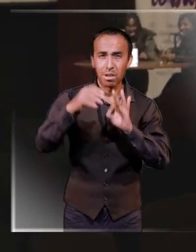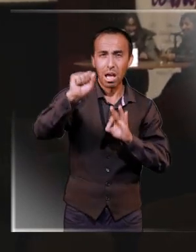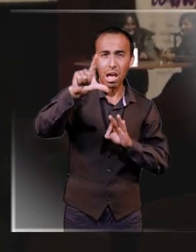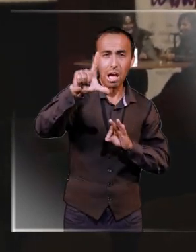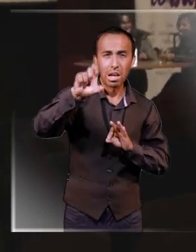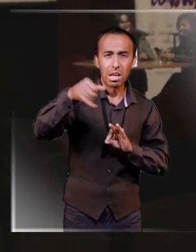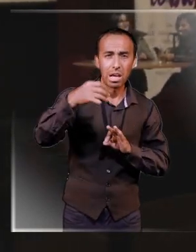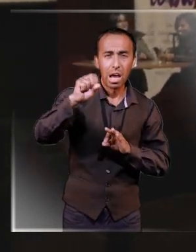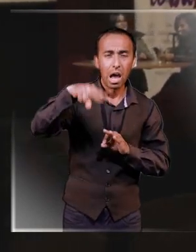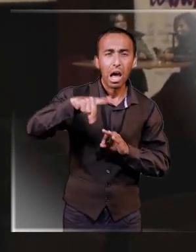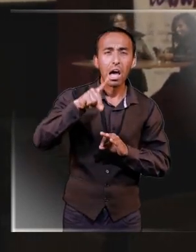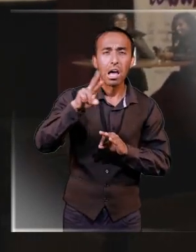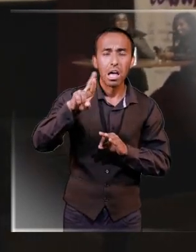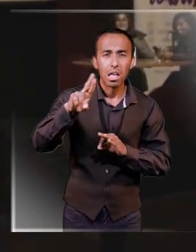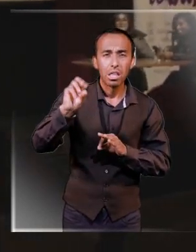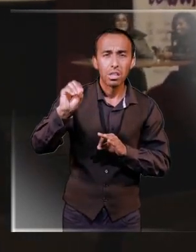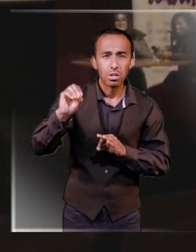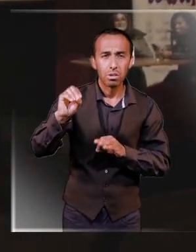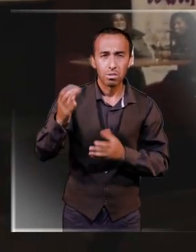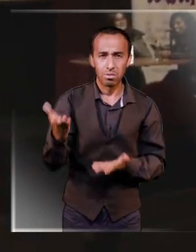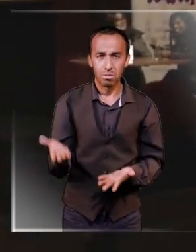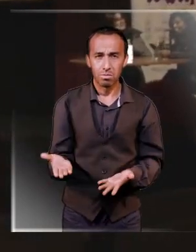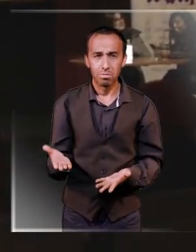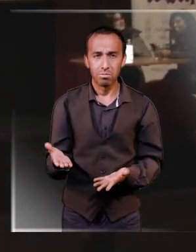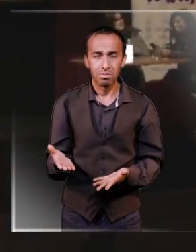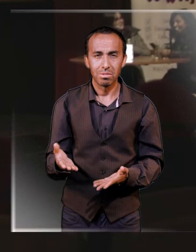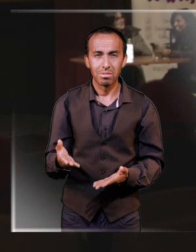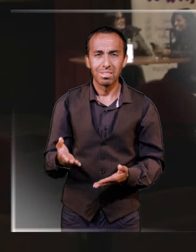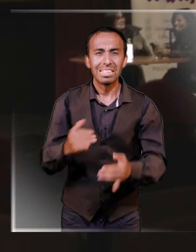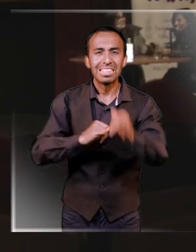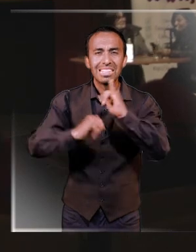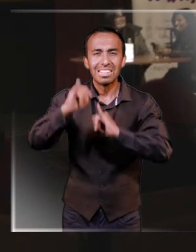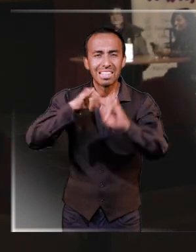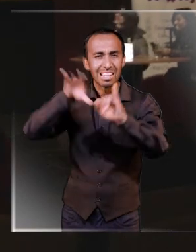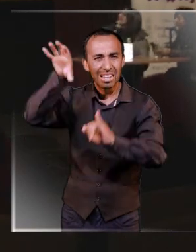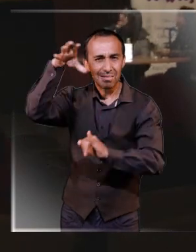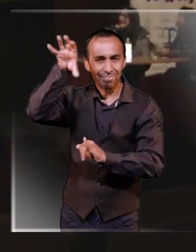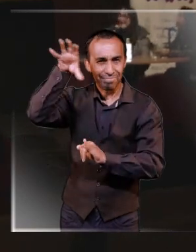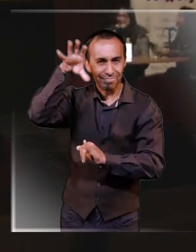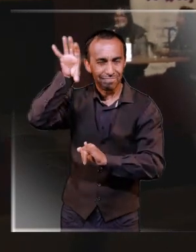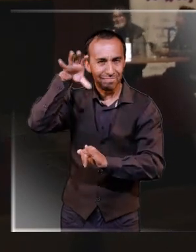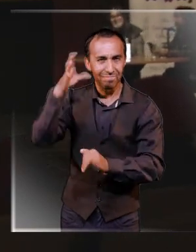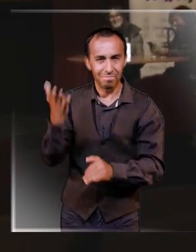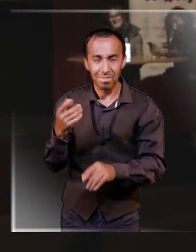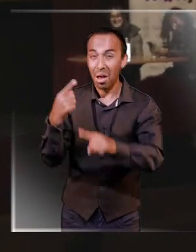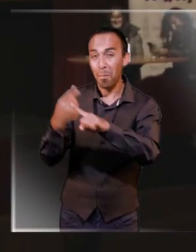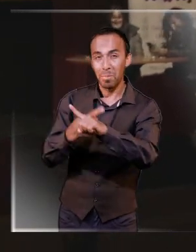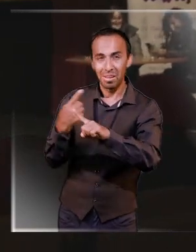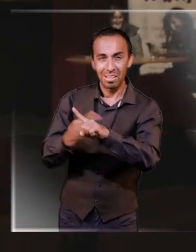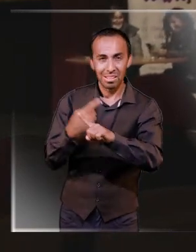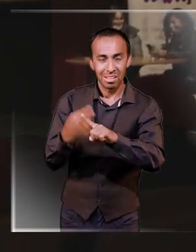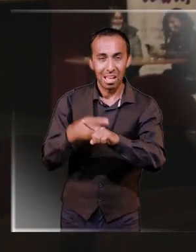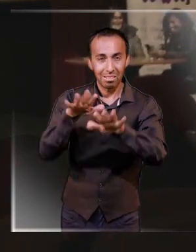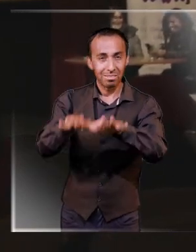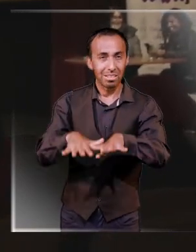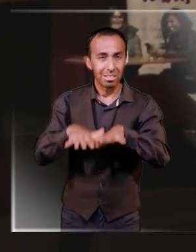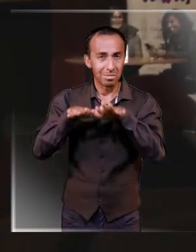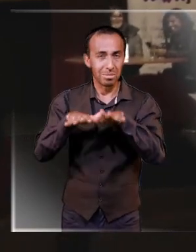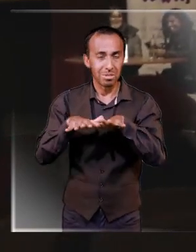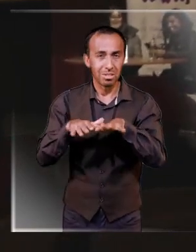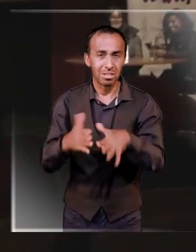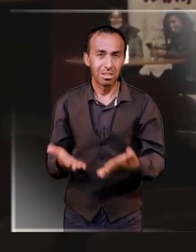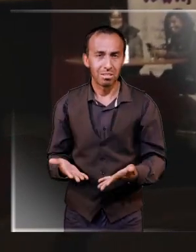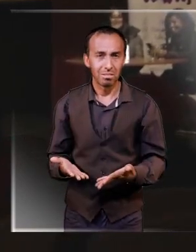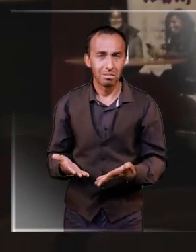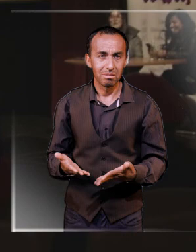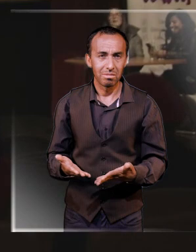con Alejandro Trejo, consagrado actor chileno, que llegó a la actuación... ¡Bravo, bravo! Llegó a la actuación casi